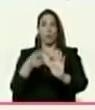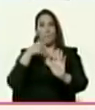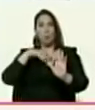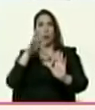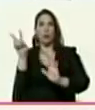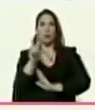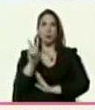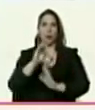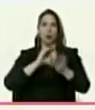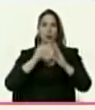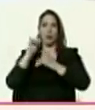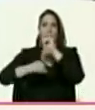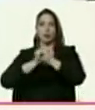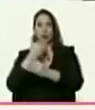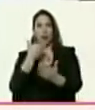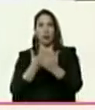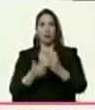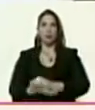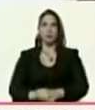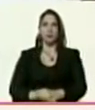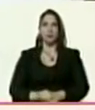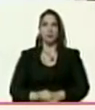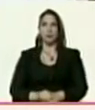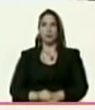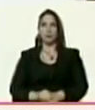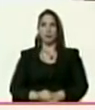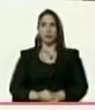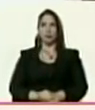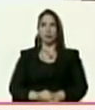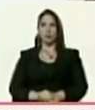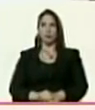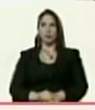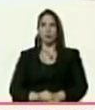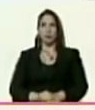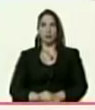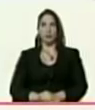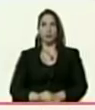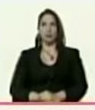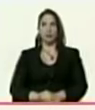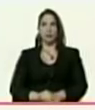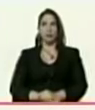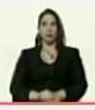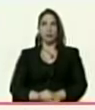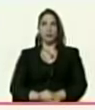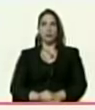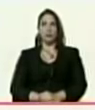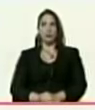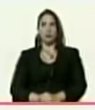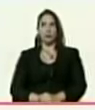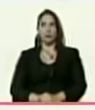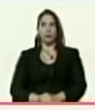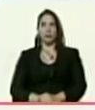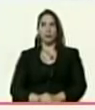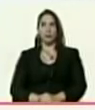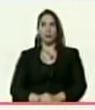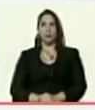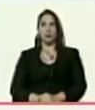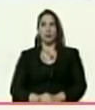comunidad internacional. Muchas gracias. Fiscal, se habla de más de 500 presos. Al finalizar el año, ¿cuántos creen ustedes que ya podrían estar en